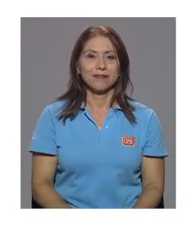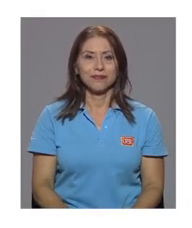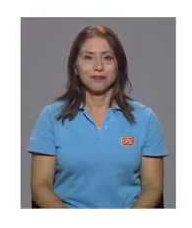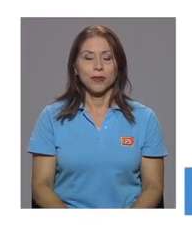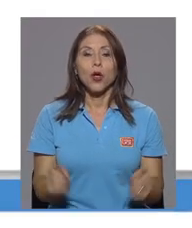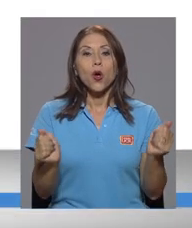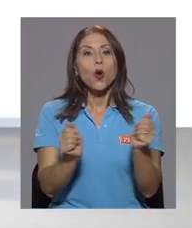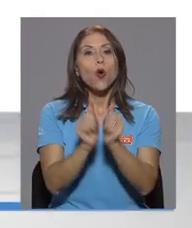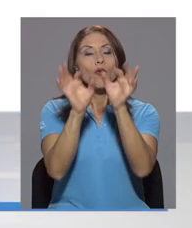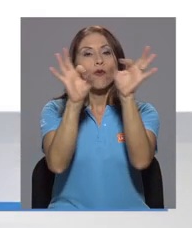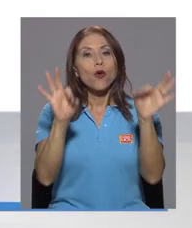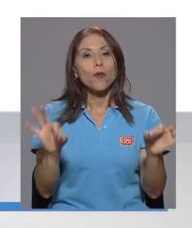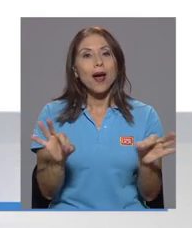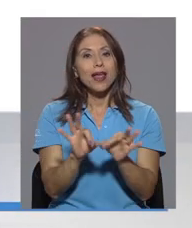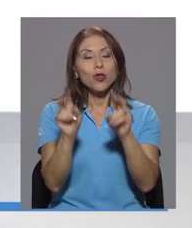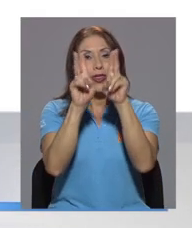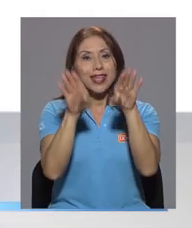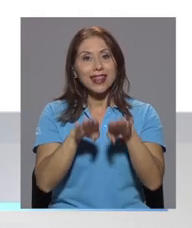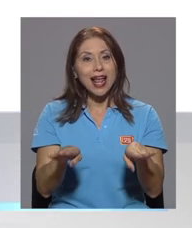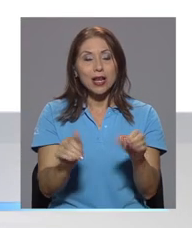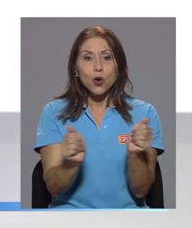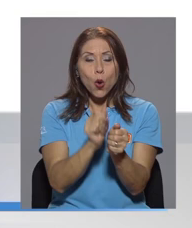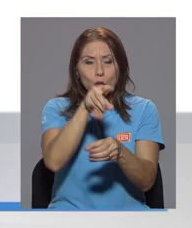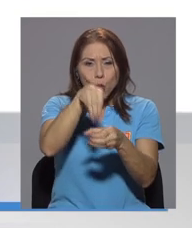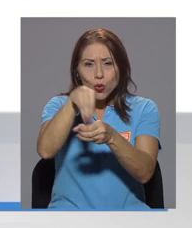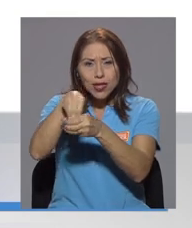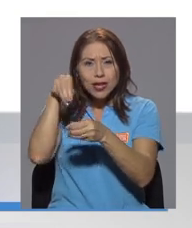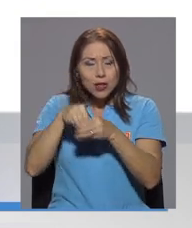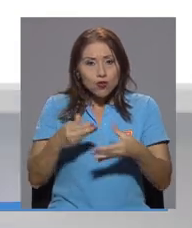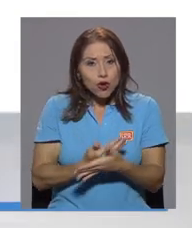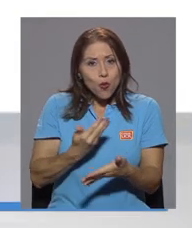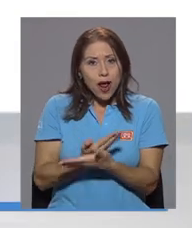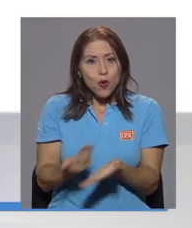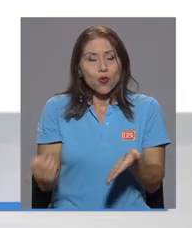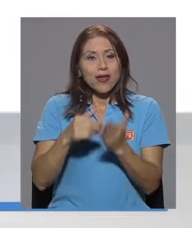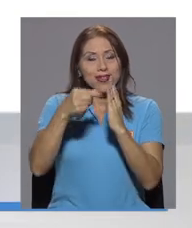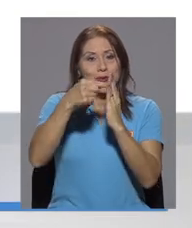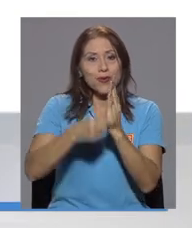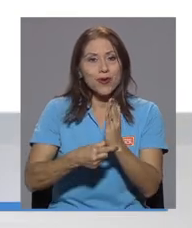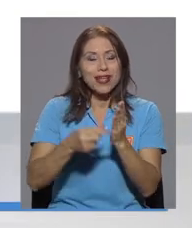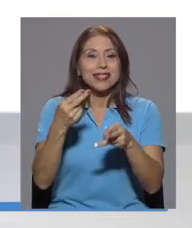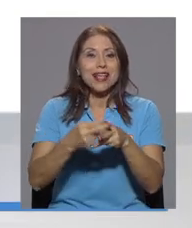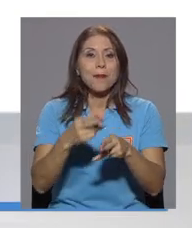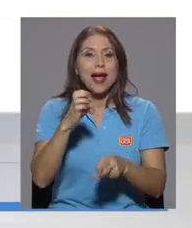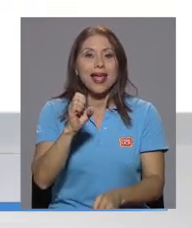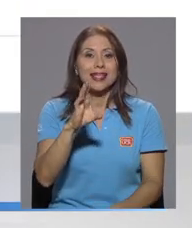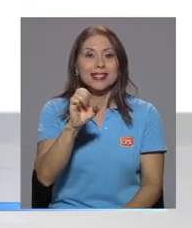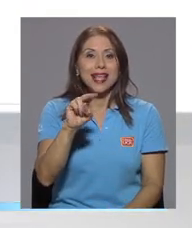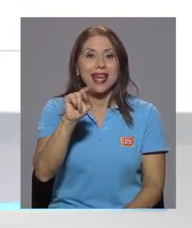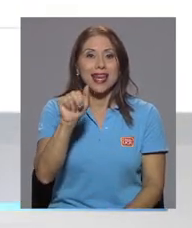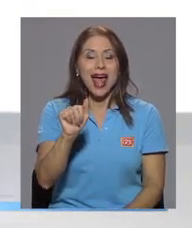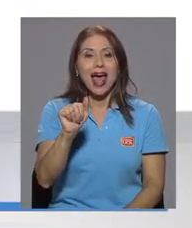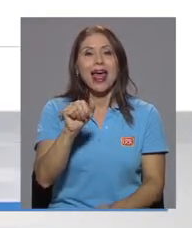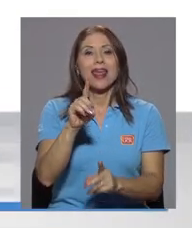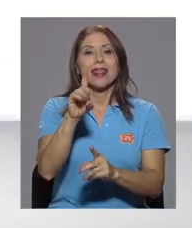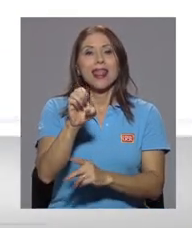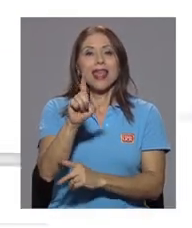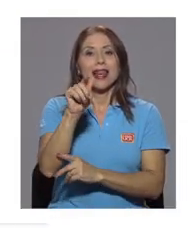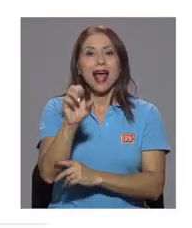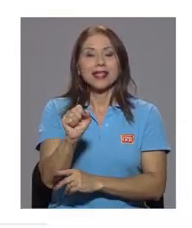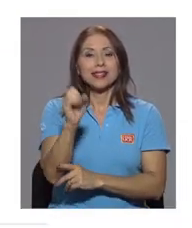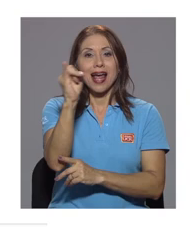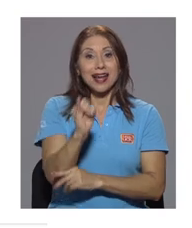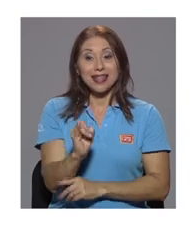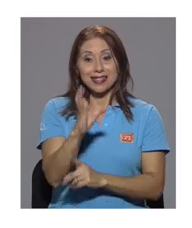Con un formato digital y un contenido renovado, regresa la revista Escena de las Artes. Esta publicación semestral pertenece